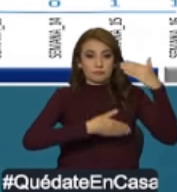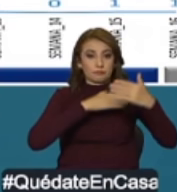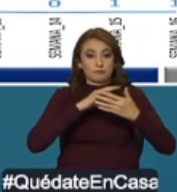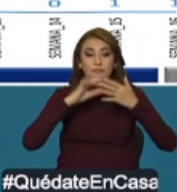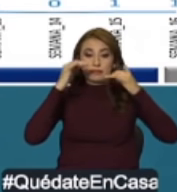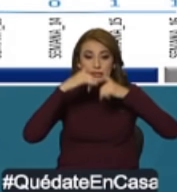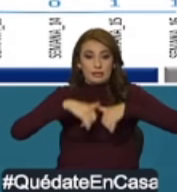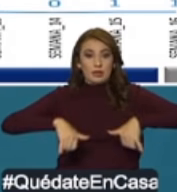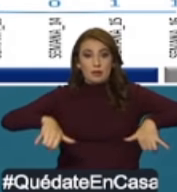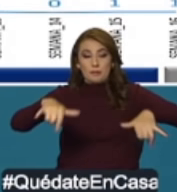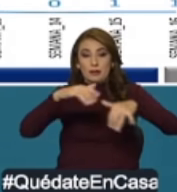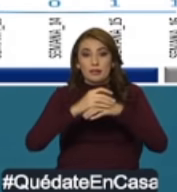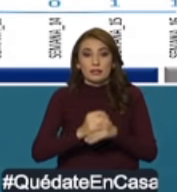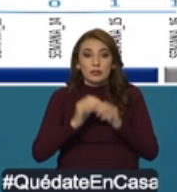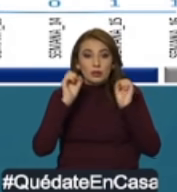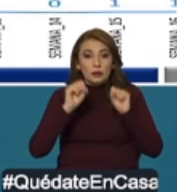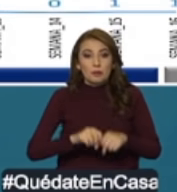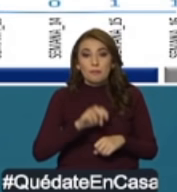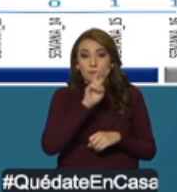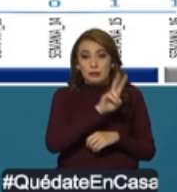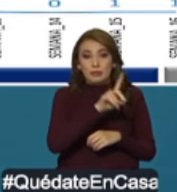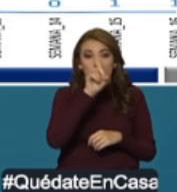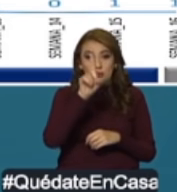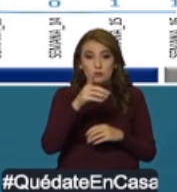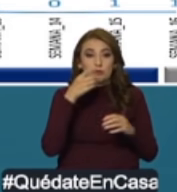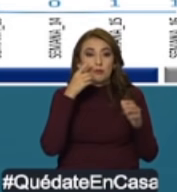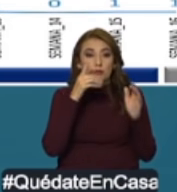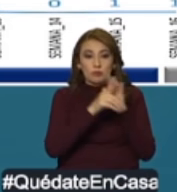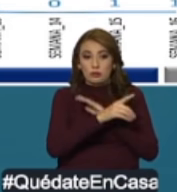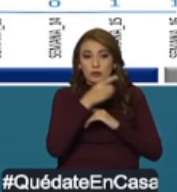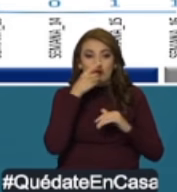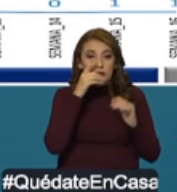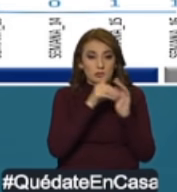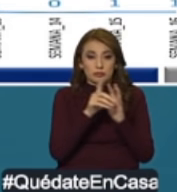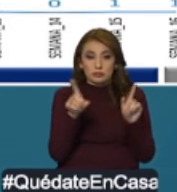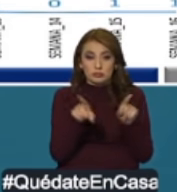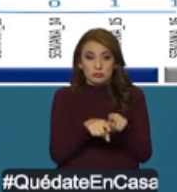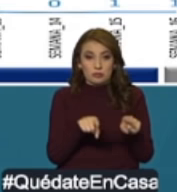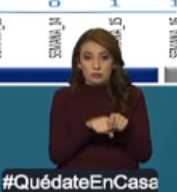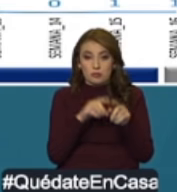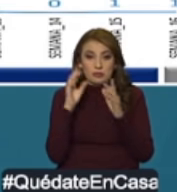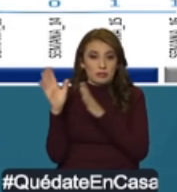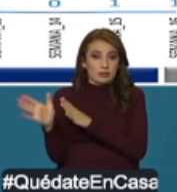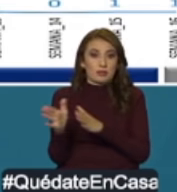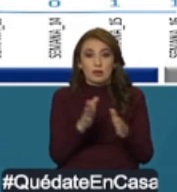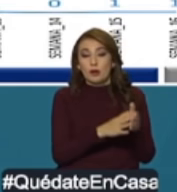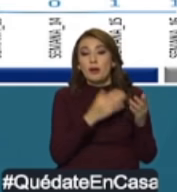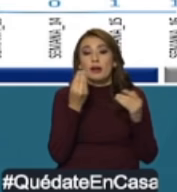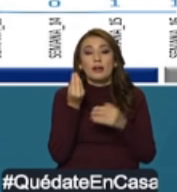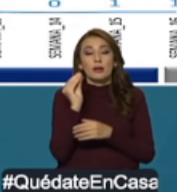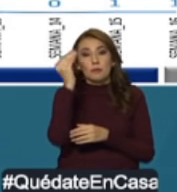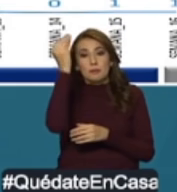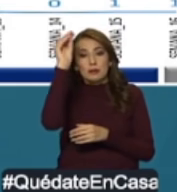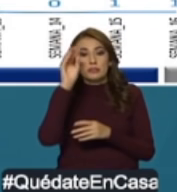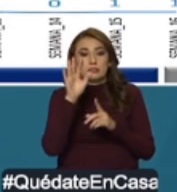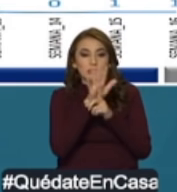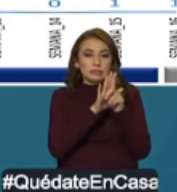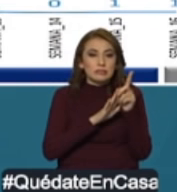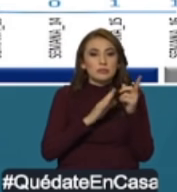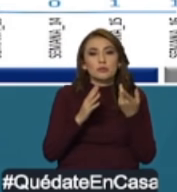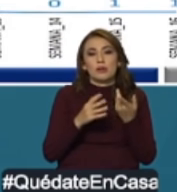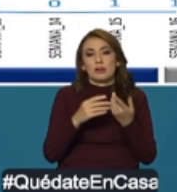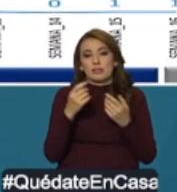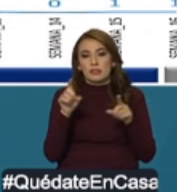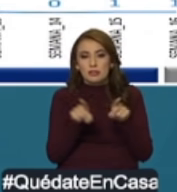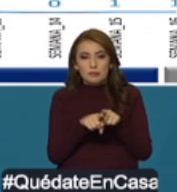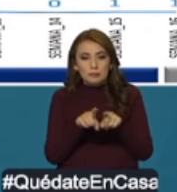la pandemia, 21 casos denunciados, observados y judicializados de abuso sexual a menores de edad, violaciones, acoso